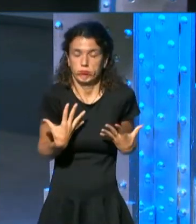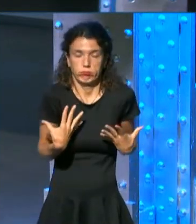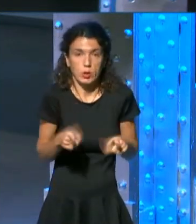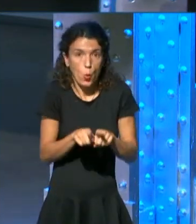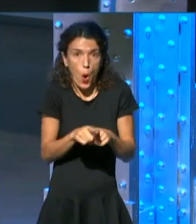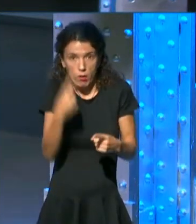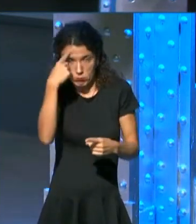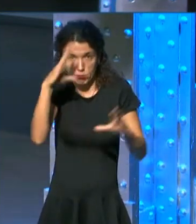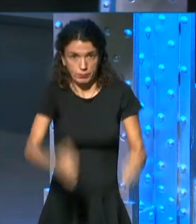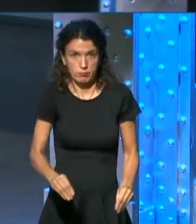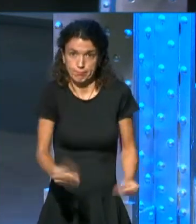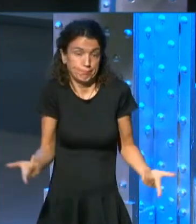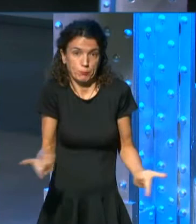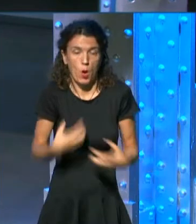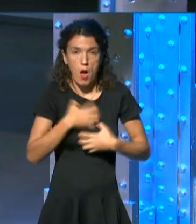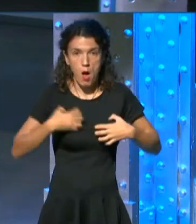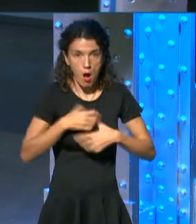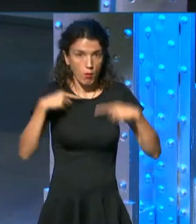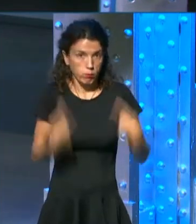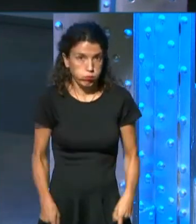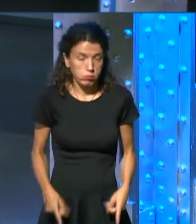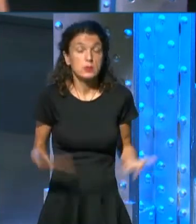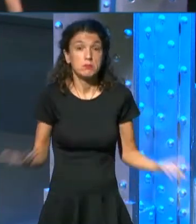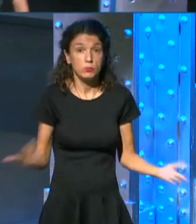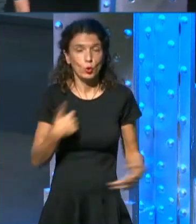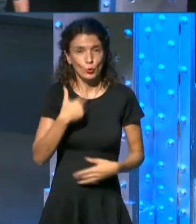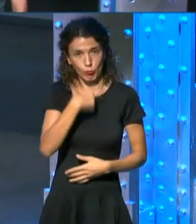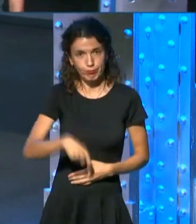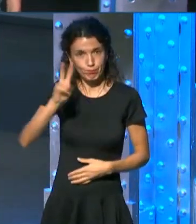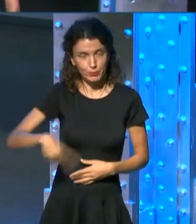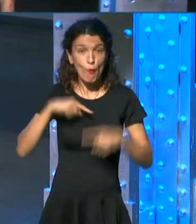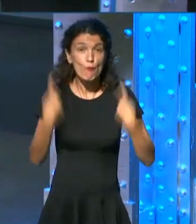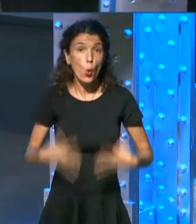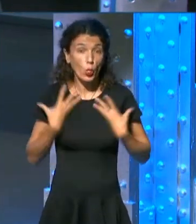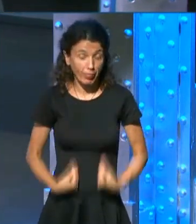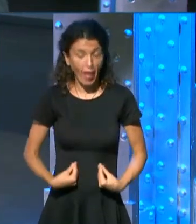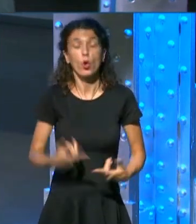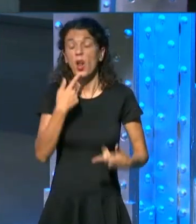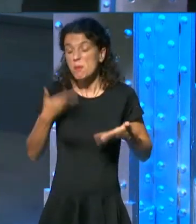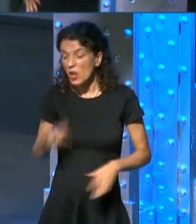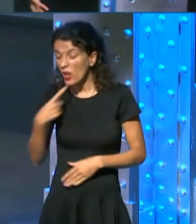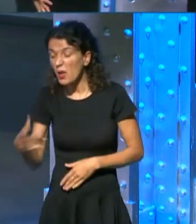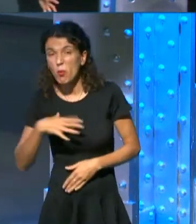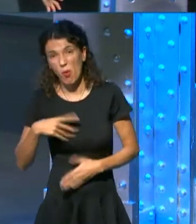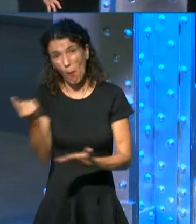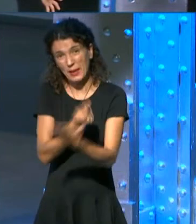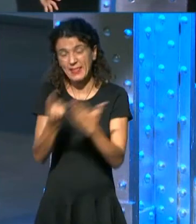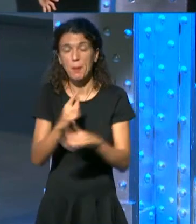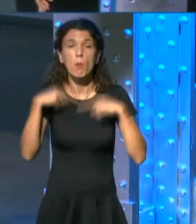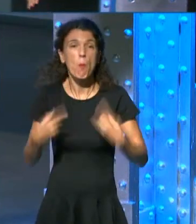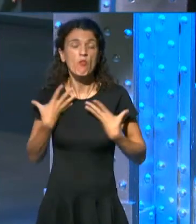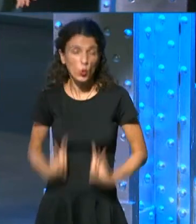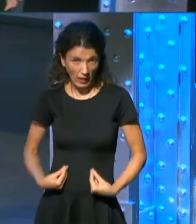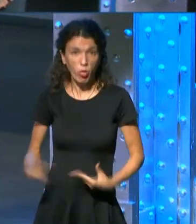realmente frustrado, ¿vale? Bueno, este soy yo frustrado, le pedí a mis hijos, les dije, oye, pintarme frustrado, me